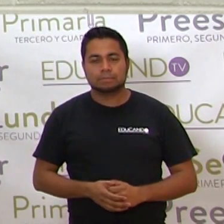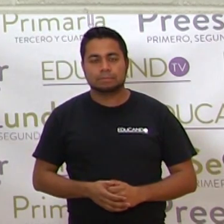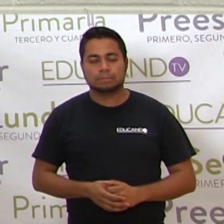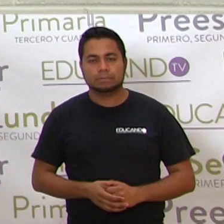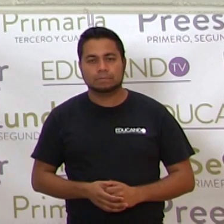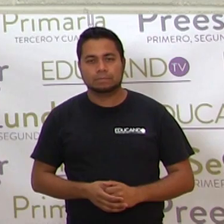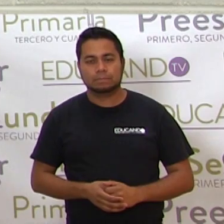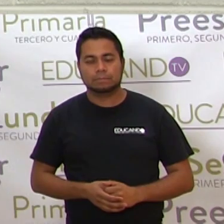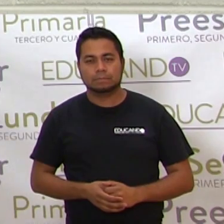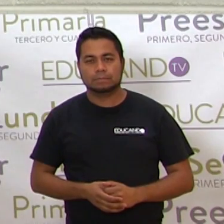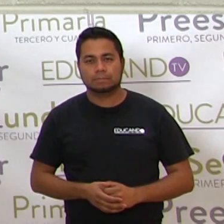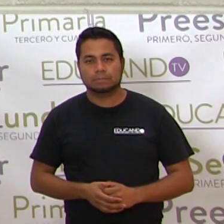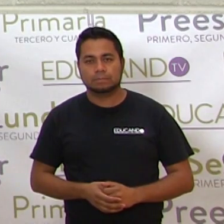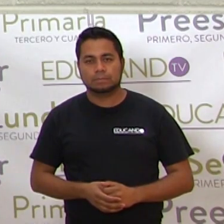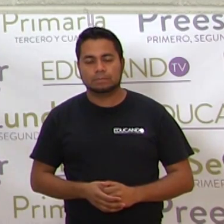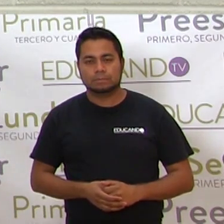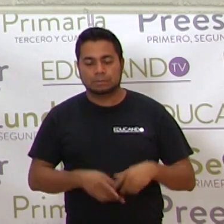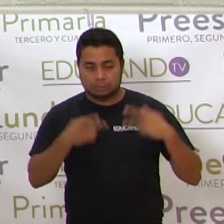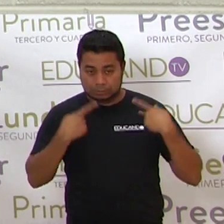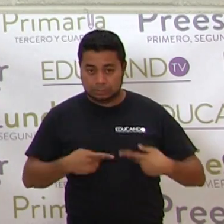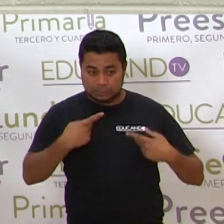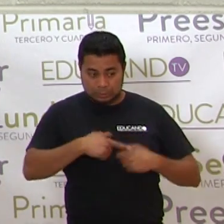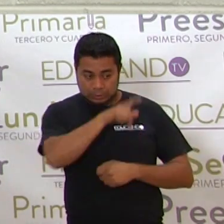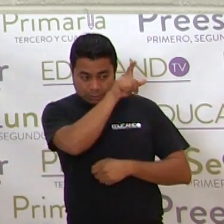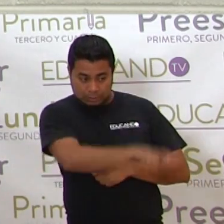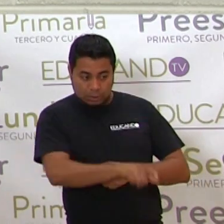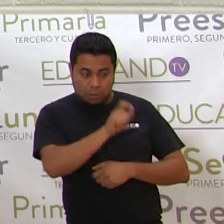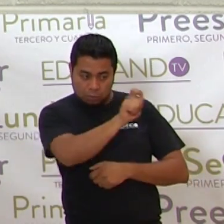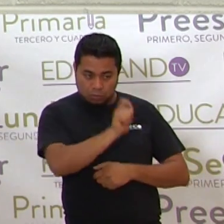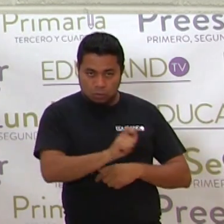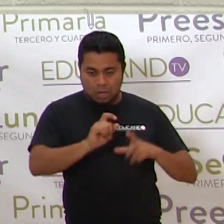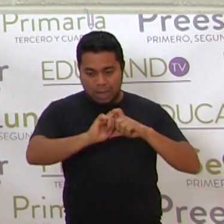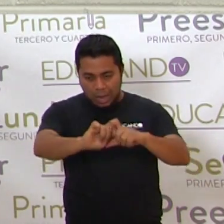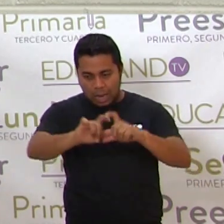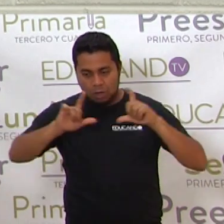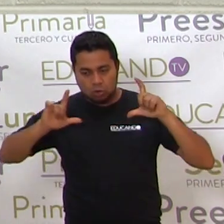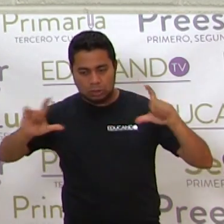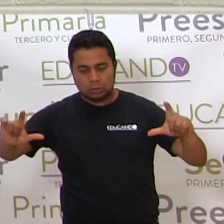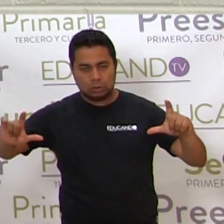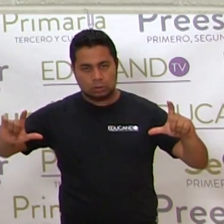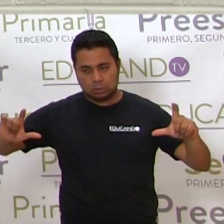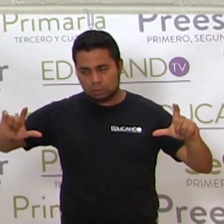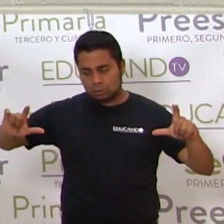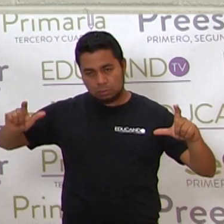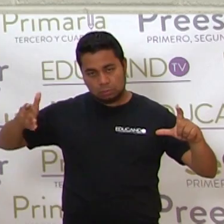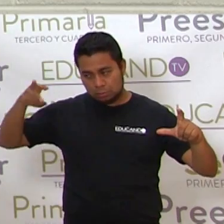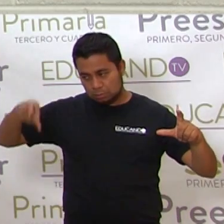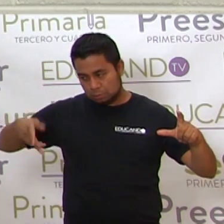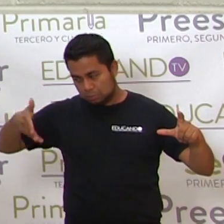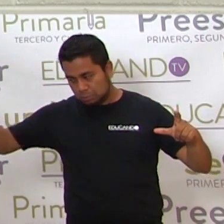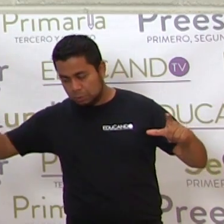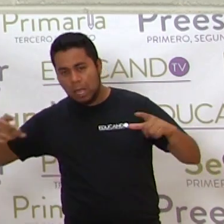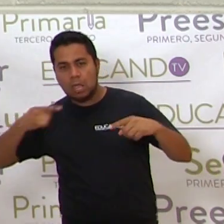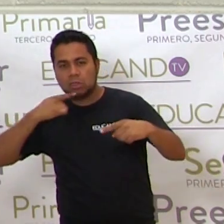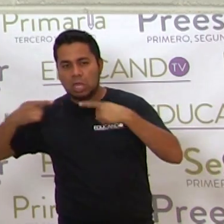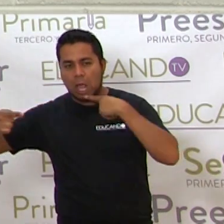personaje, va el personaje, viene la acotación y después viene